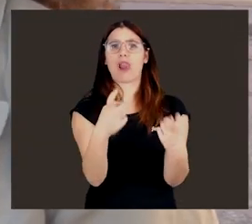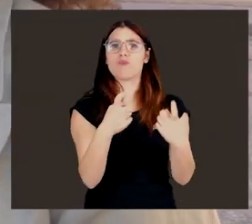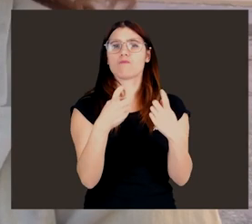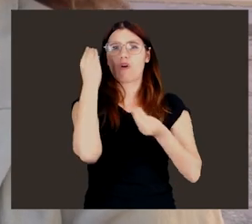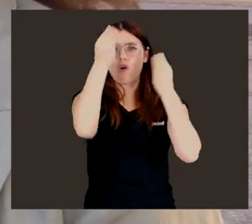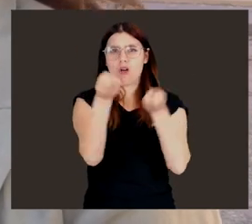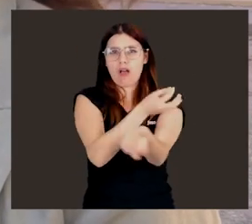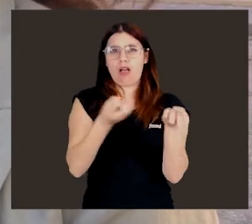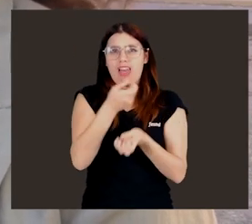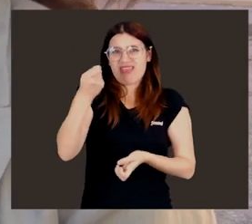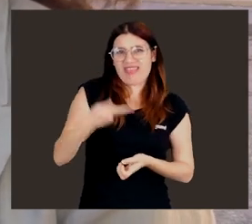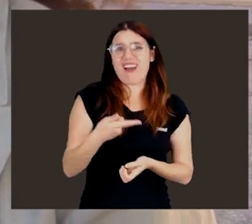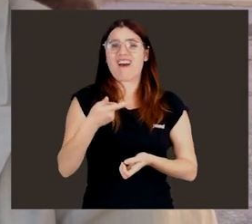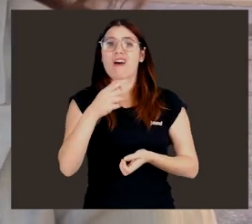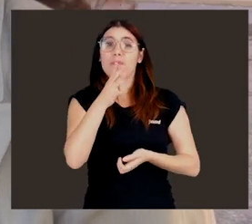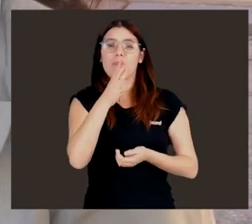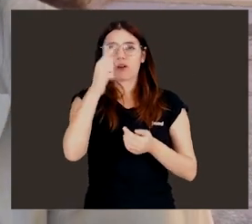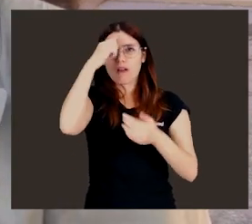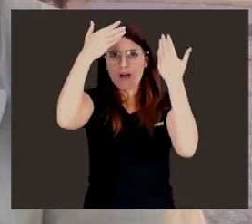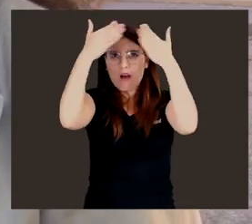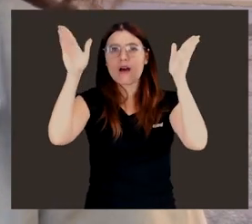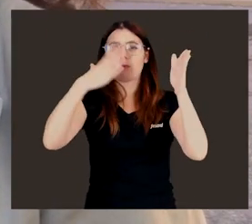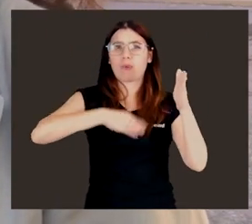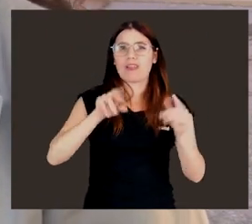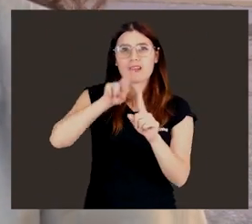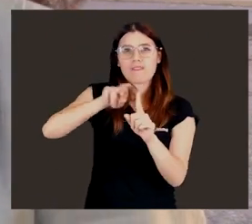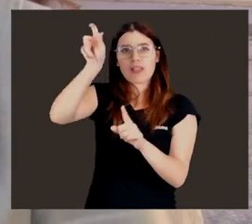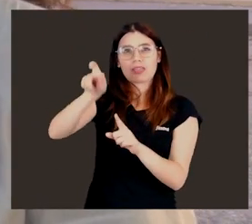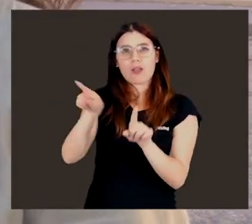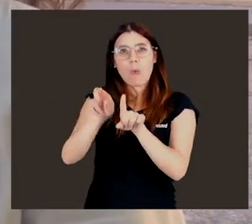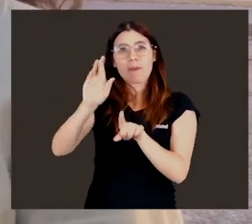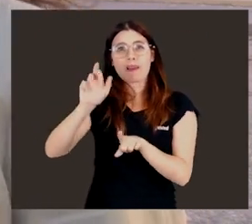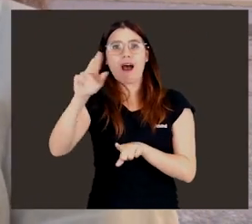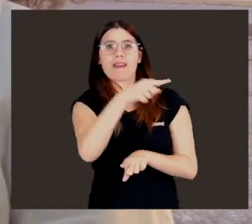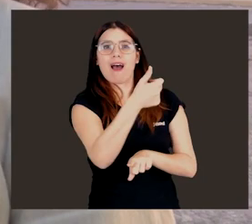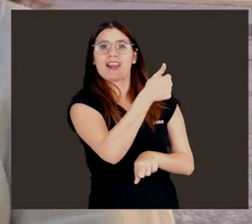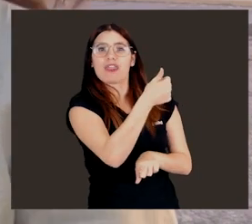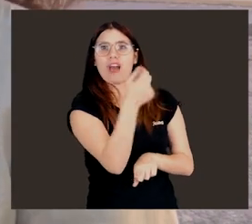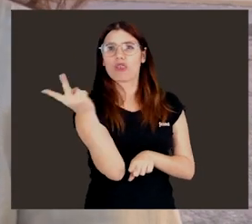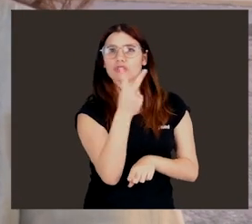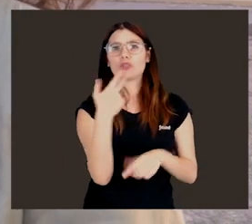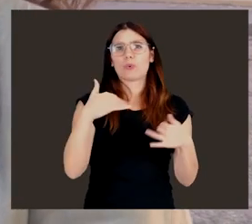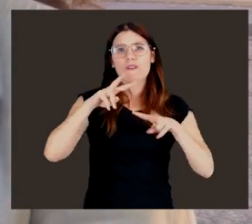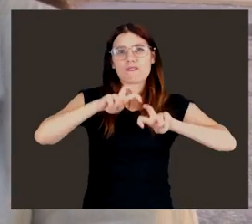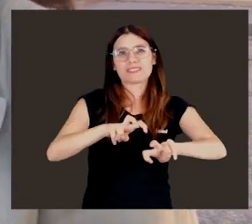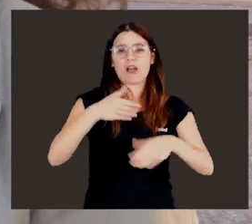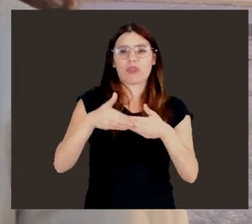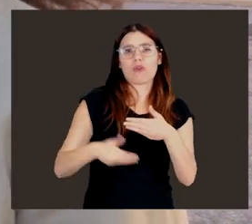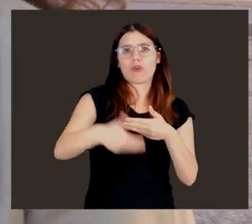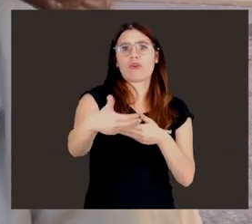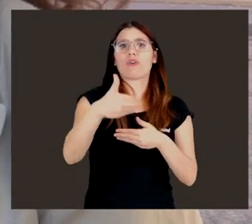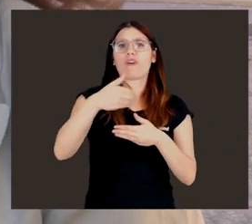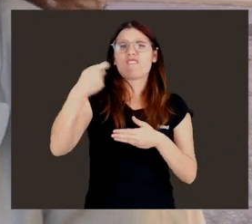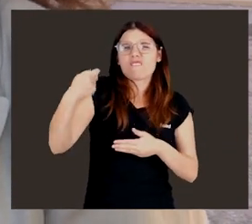conllevado todo esto para nuestro alumnado, ¿no? El abrirles los horizontes, el tener unos referentes como Pilar y como Alicia y todo lo que ellos han